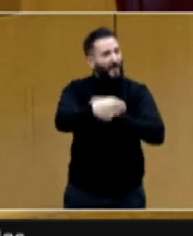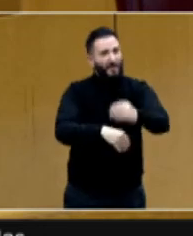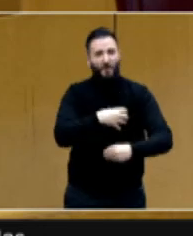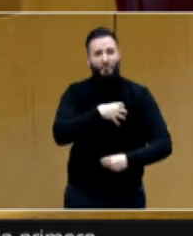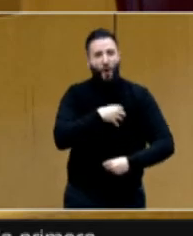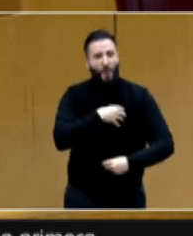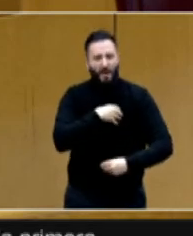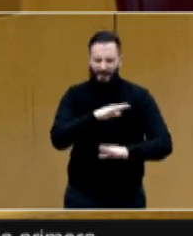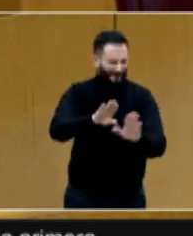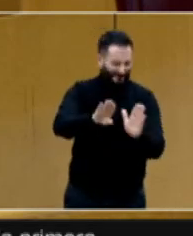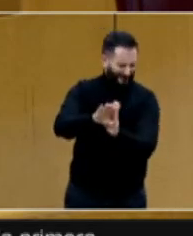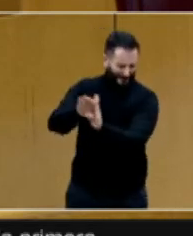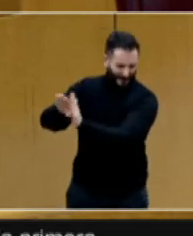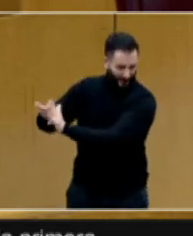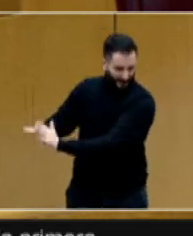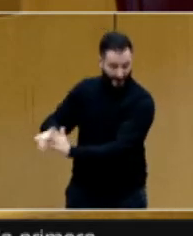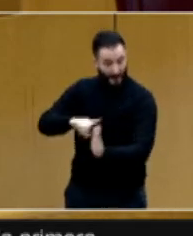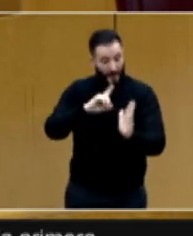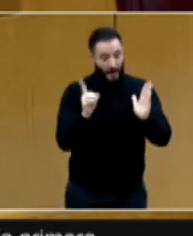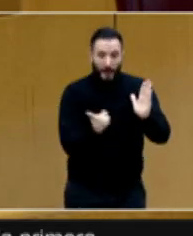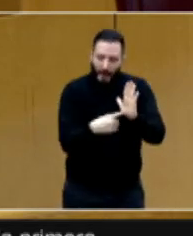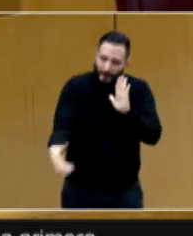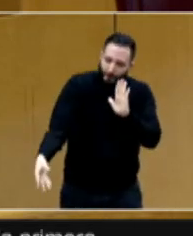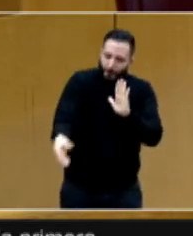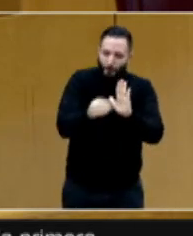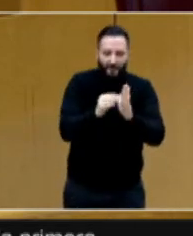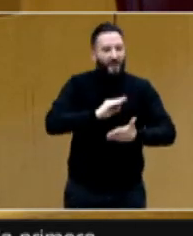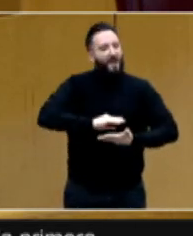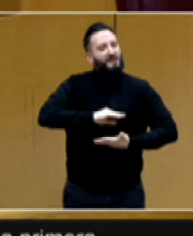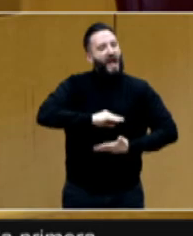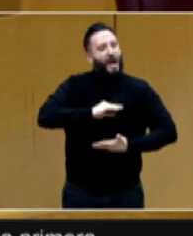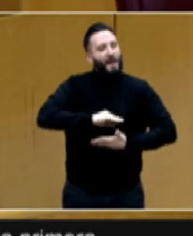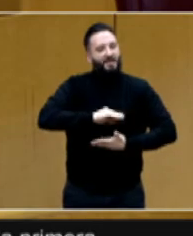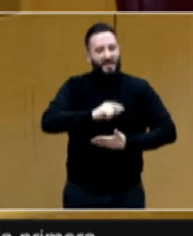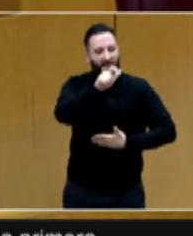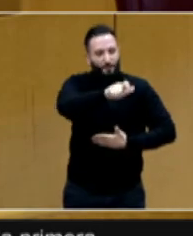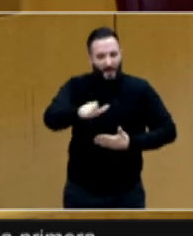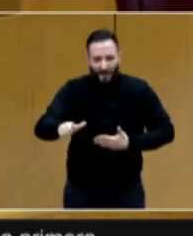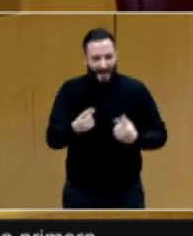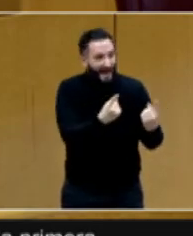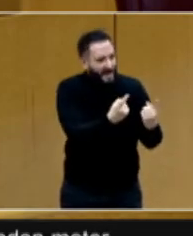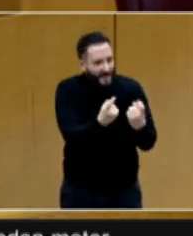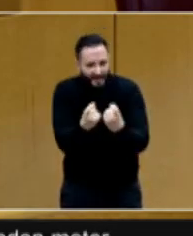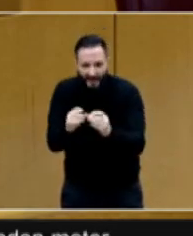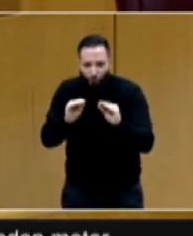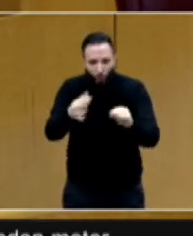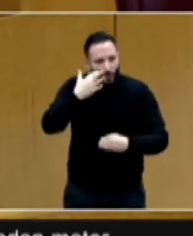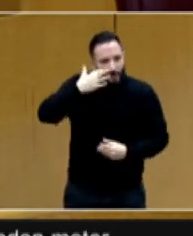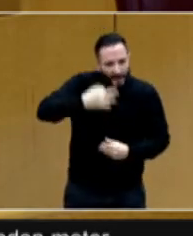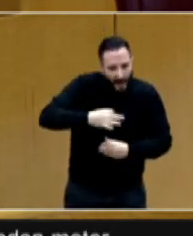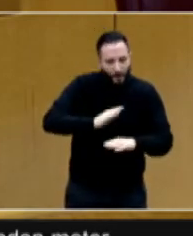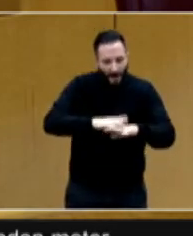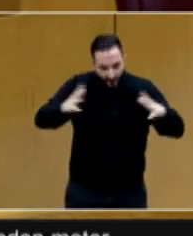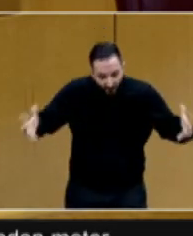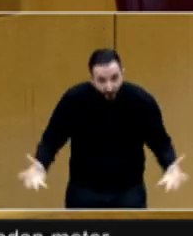futuro sino que tiene en cuenta las capacidades las necesidades reales y fomenta que las personas con